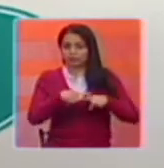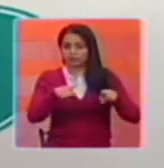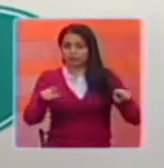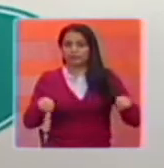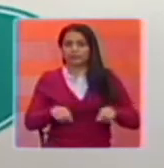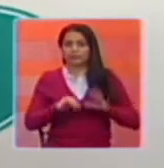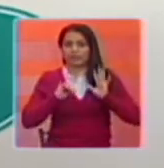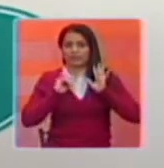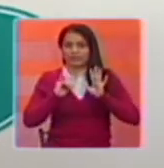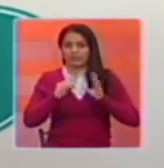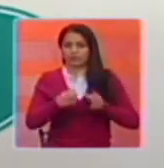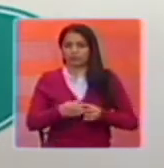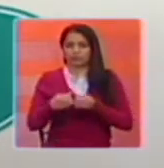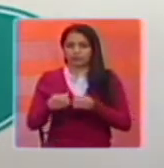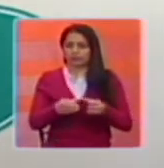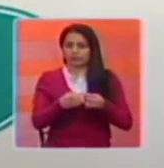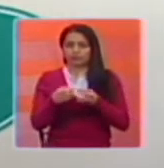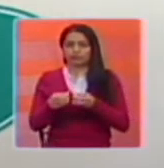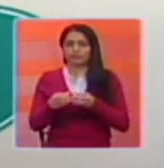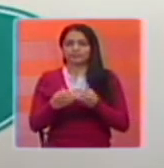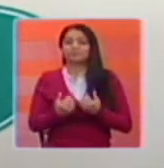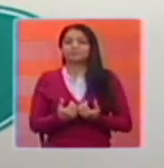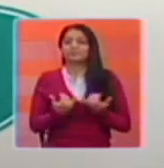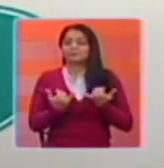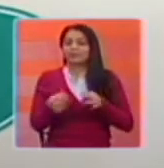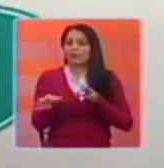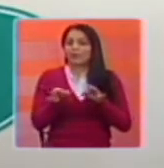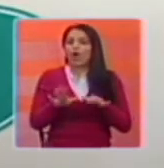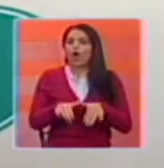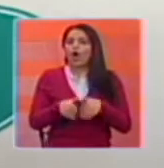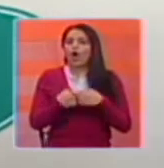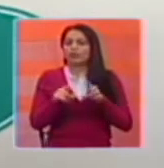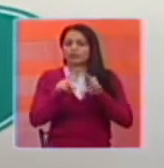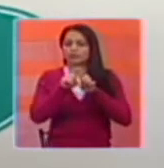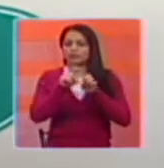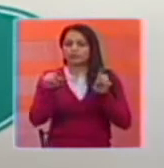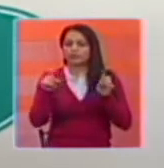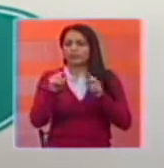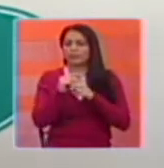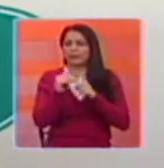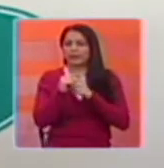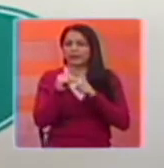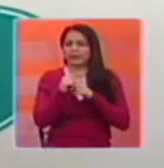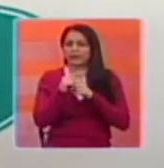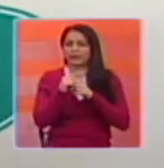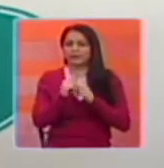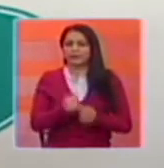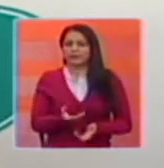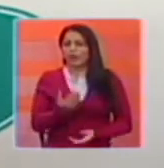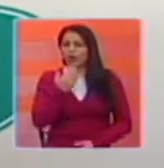poquito de los cupcakes, que en realidad la traducción de cupcakes es como magdalenas. Tiene una